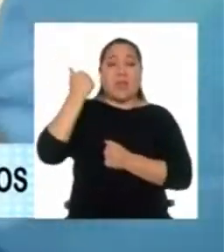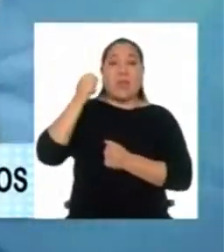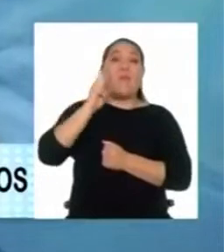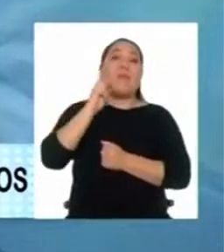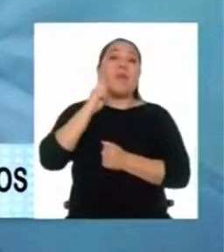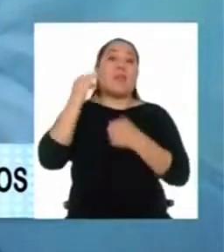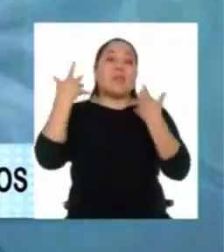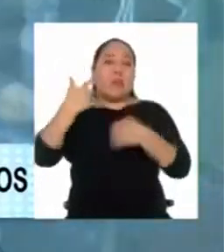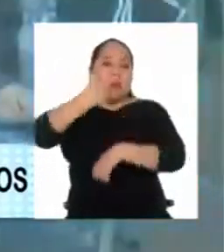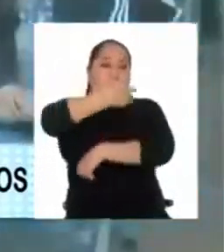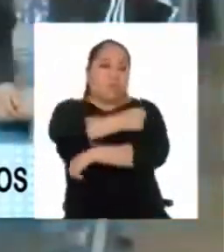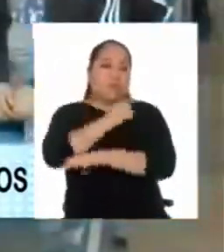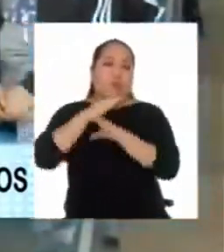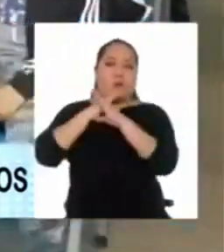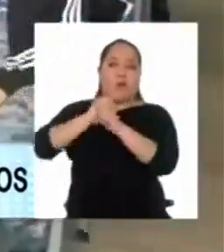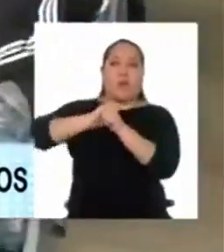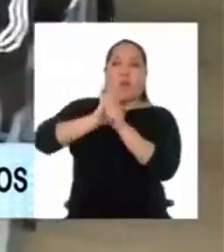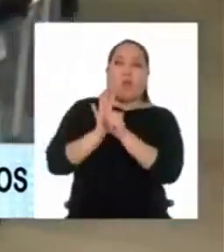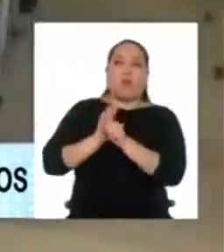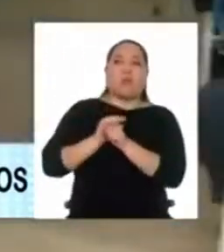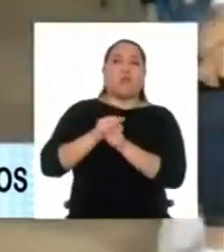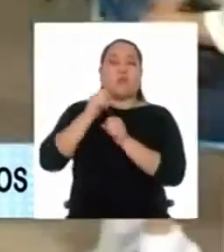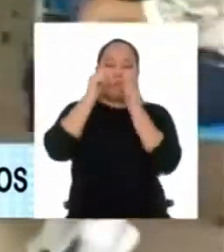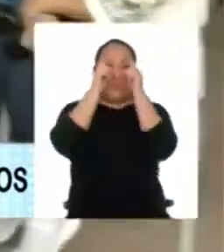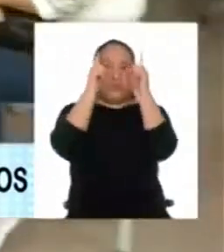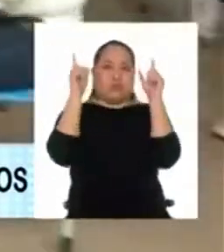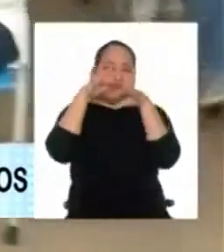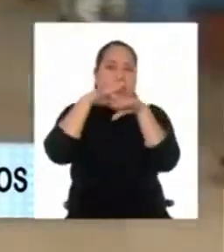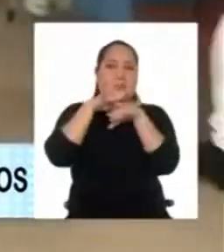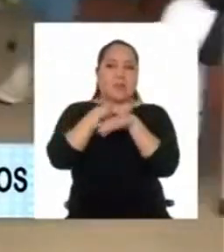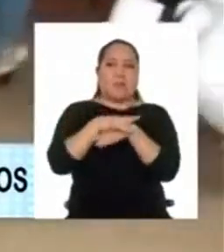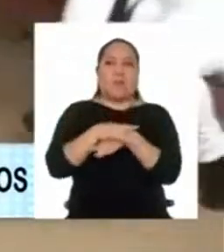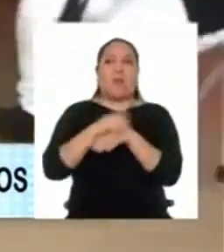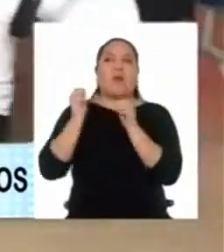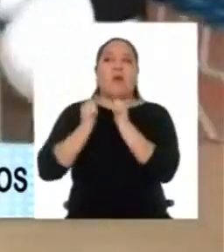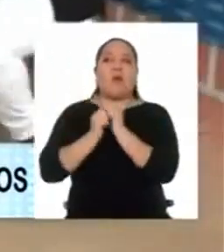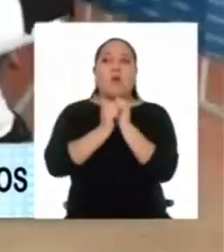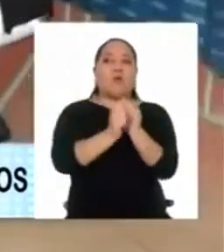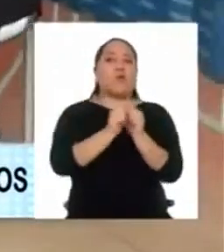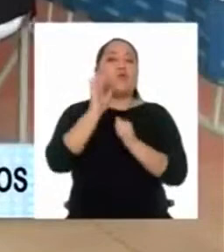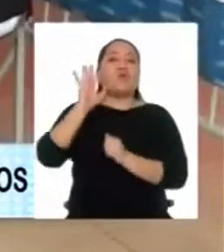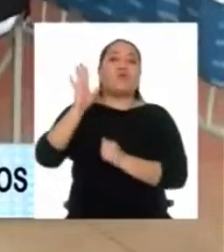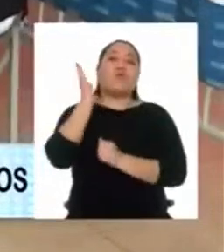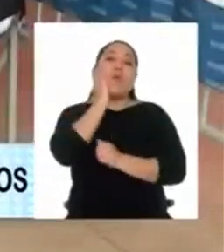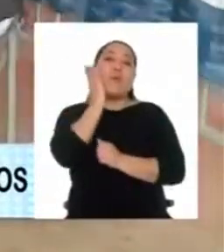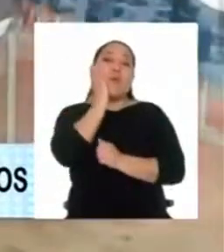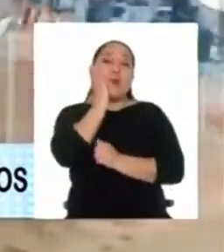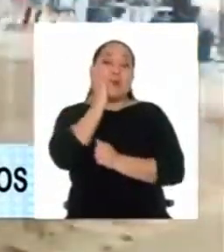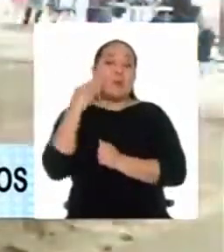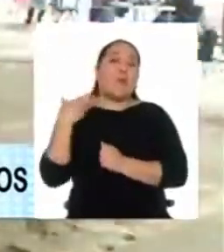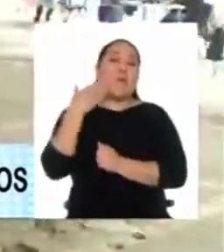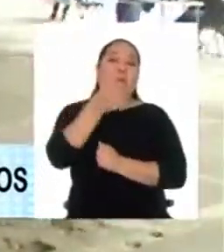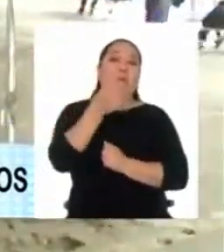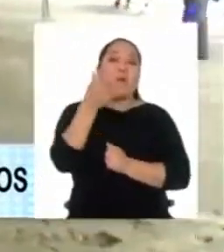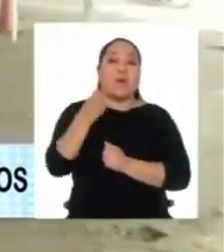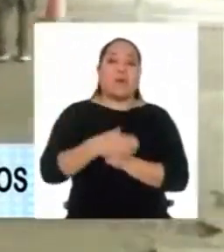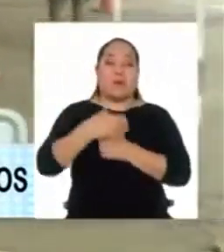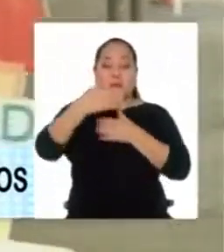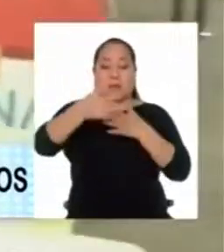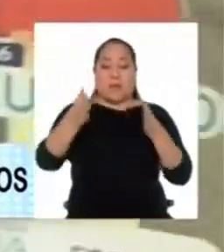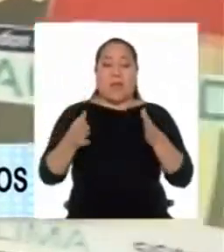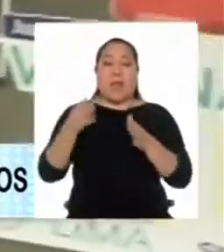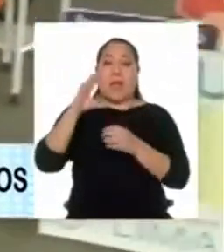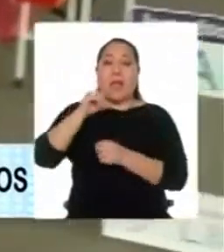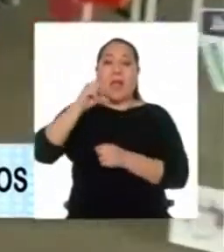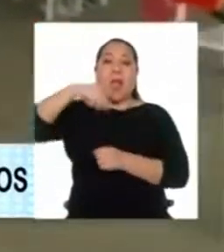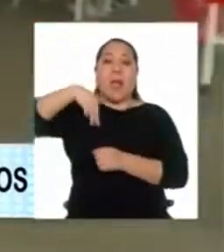podían vacunarse contra la COVID-19, se despertaron muy temprano para que, acompañados de sus mamás, vayan al campo de Marte